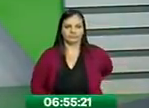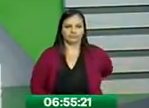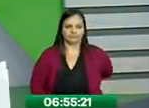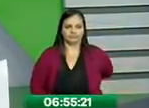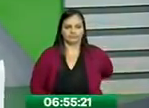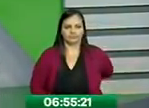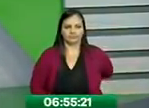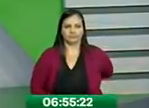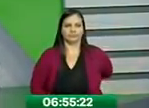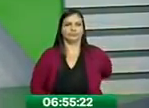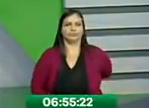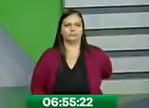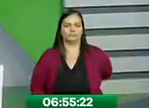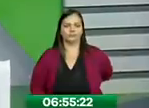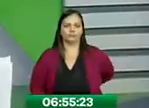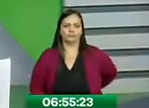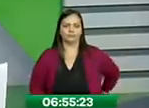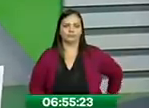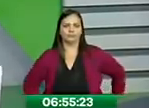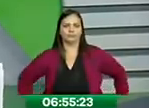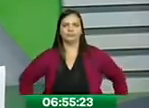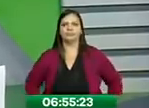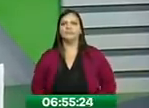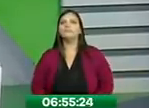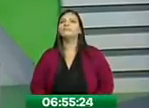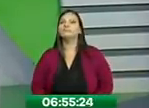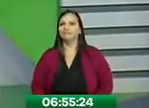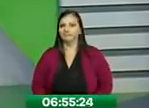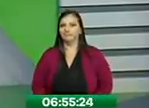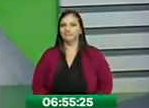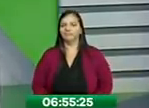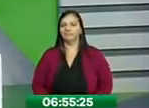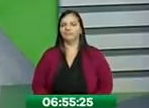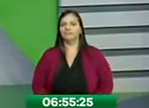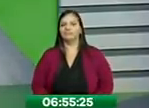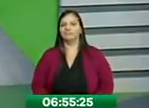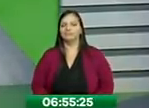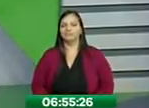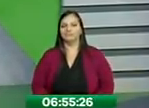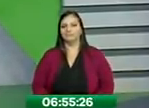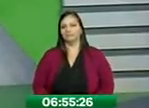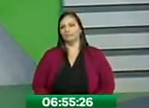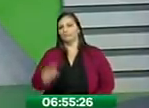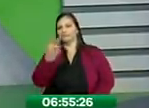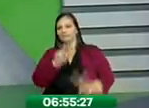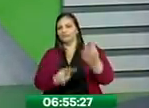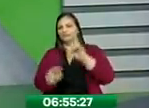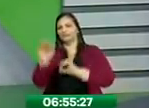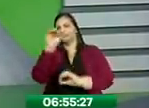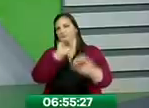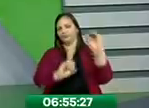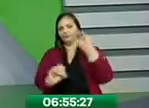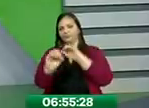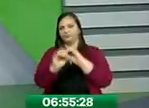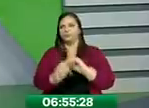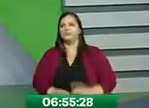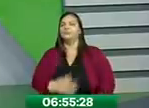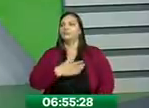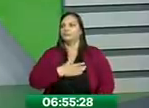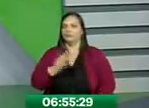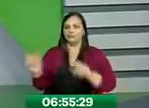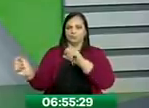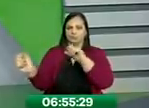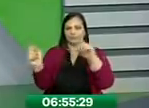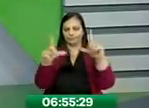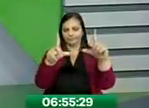para mostrarlos en este momento, interactuar con todos ustedes precisamente para que puedan observar. Así que mi querido productor, si me ayuda entonces